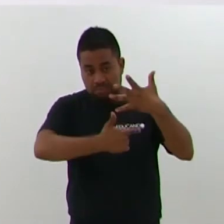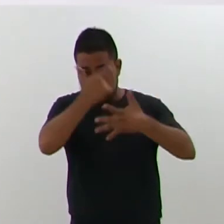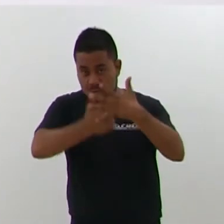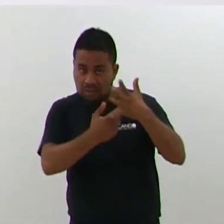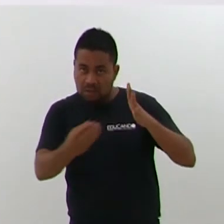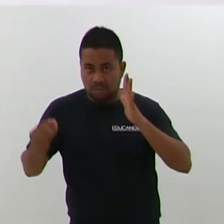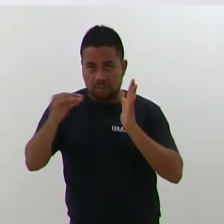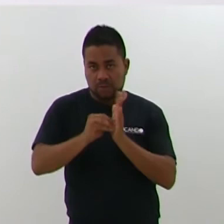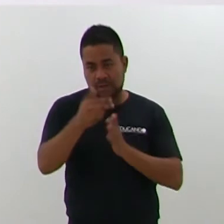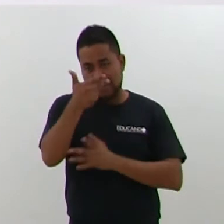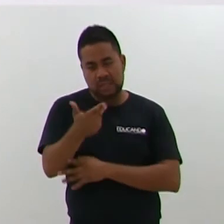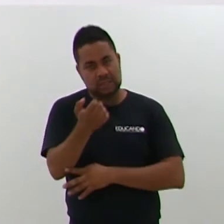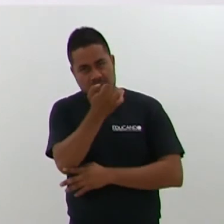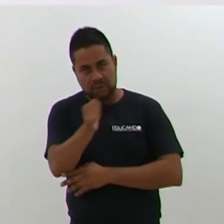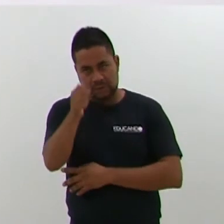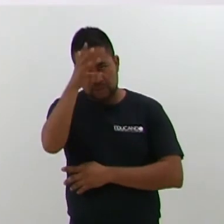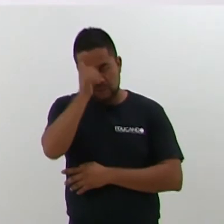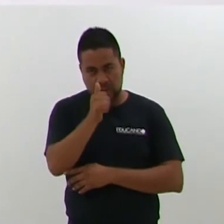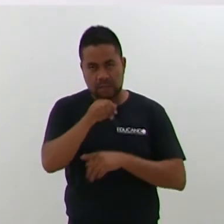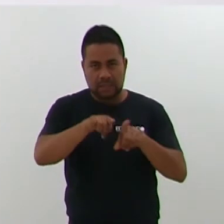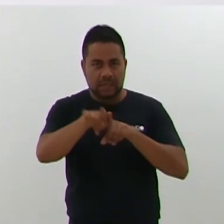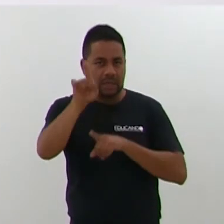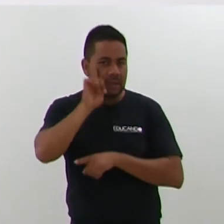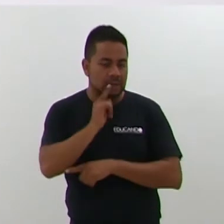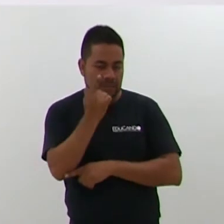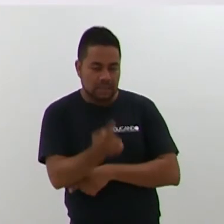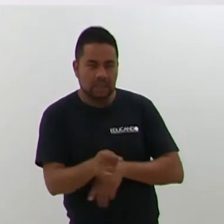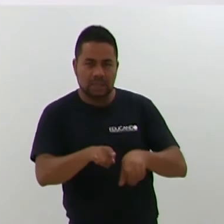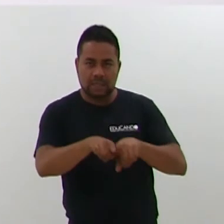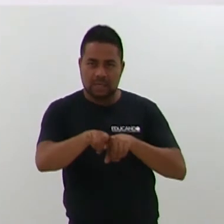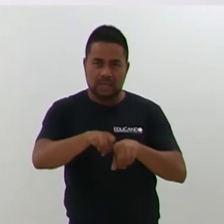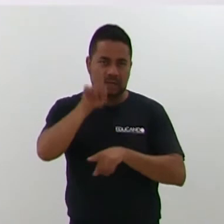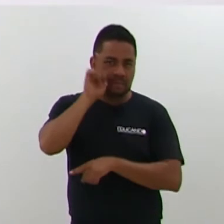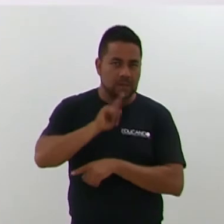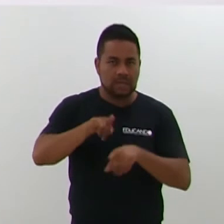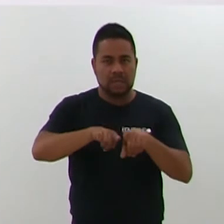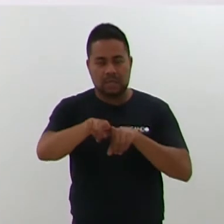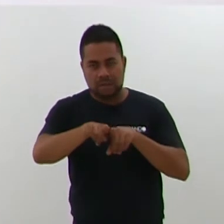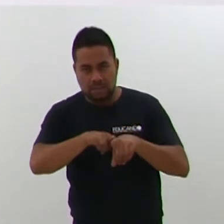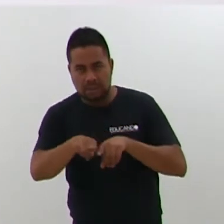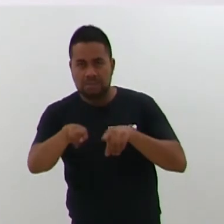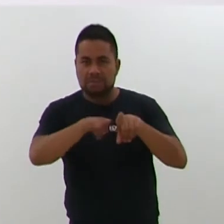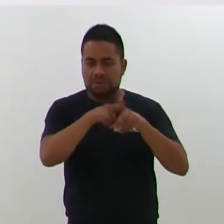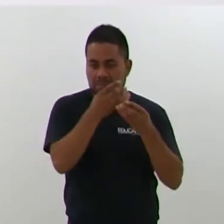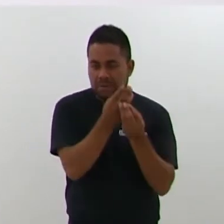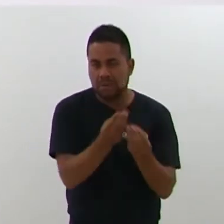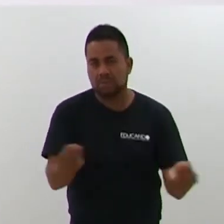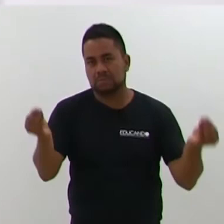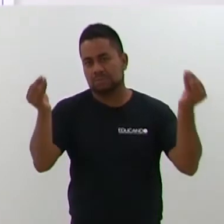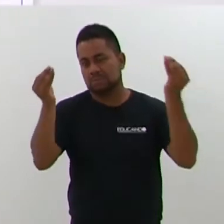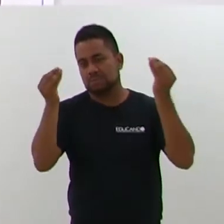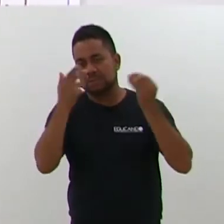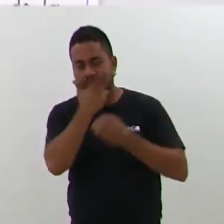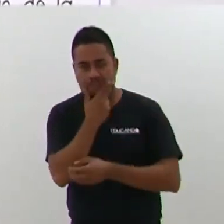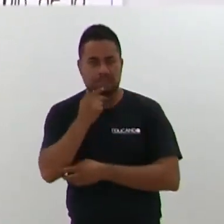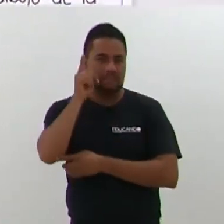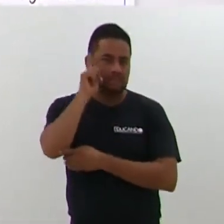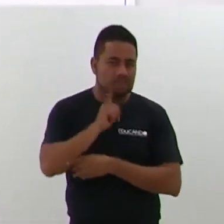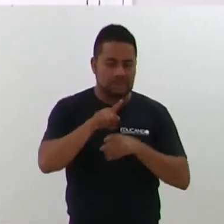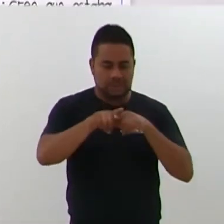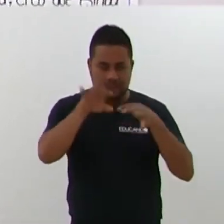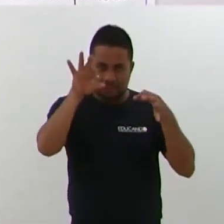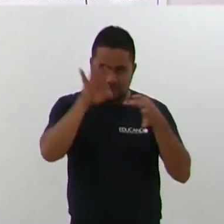H, acuérdense. Hermanita, hermana, hermano, hermanas, hermanos,